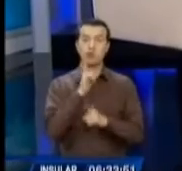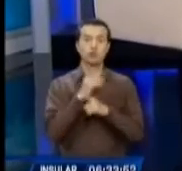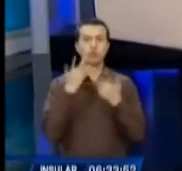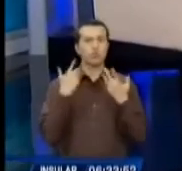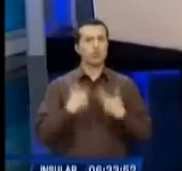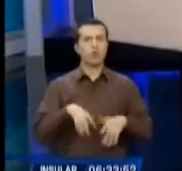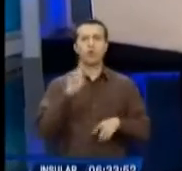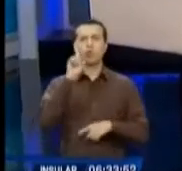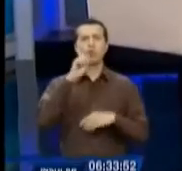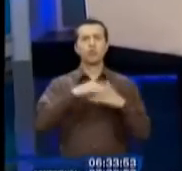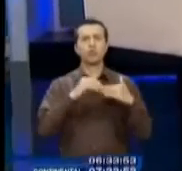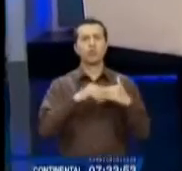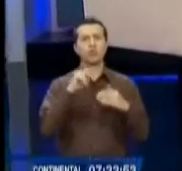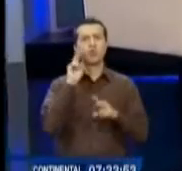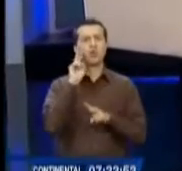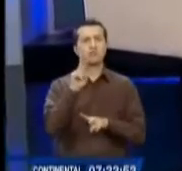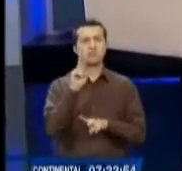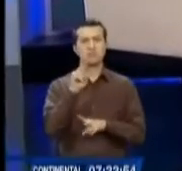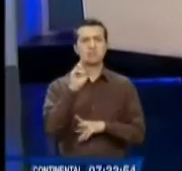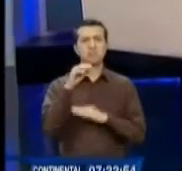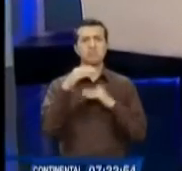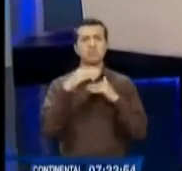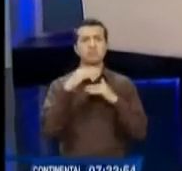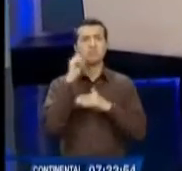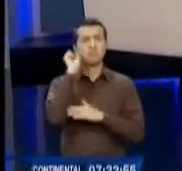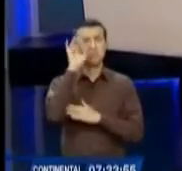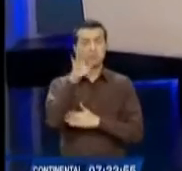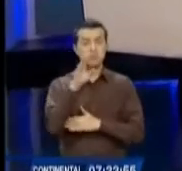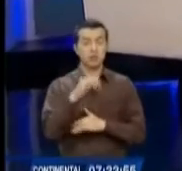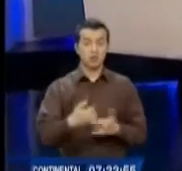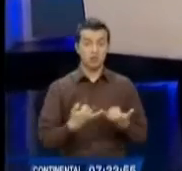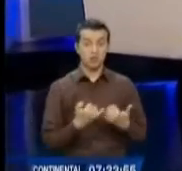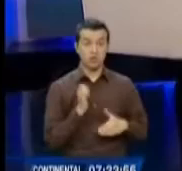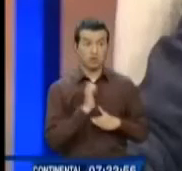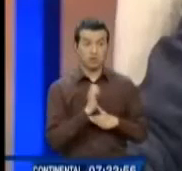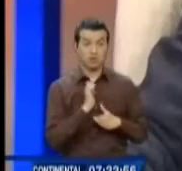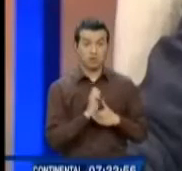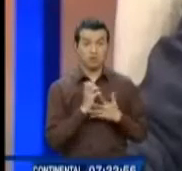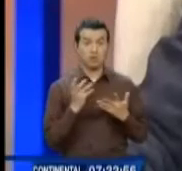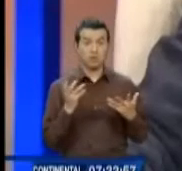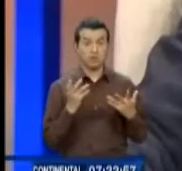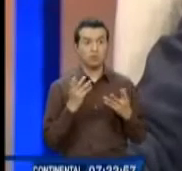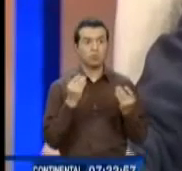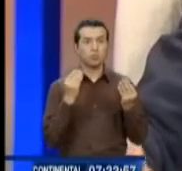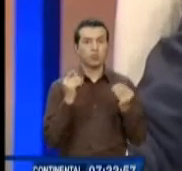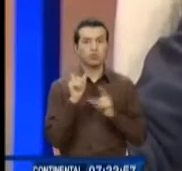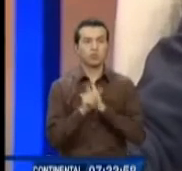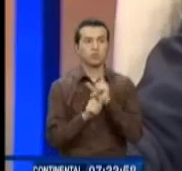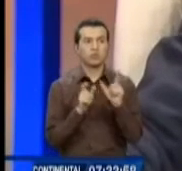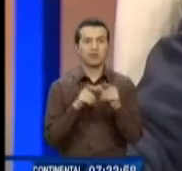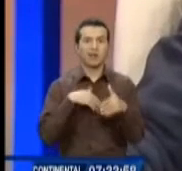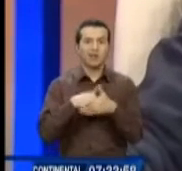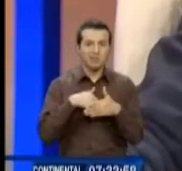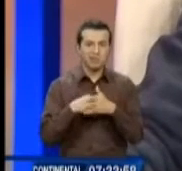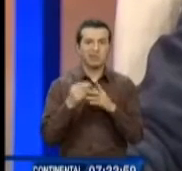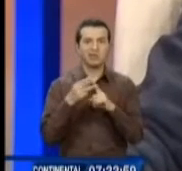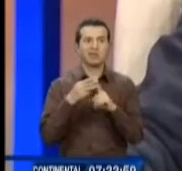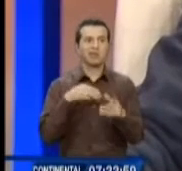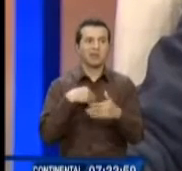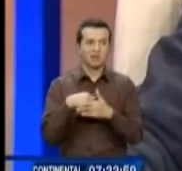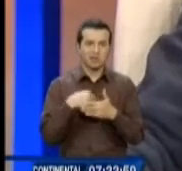puedes poner $1 y ves tu película. Pero acá en el Ecuador, por ejemplo, hay un consumo bastante restringido de internet.